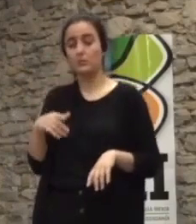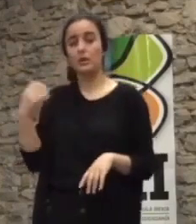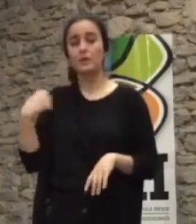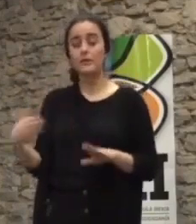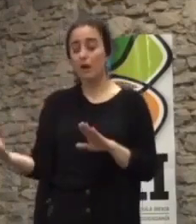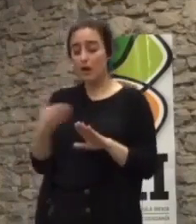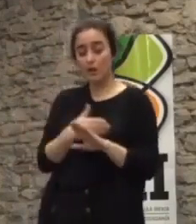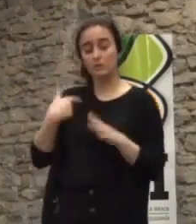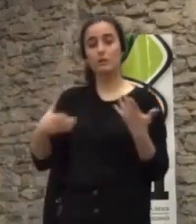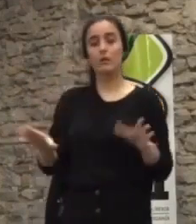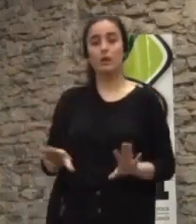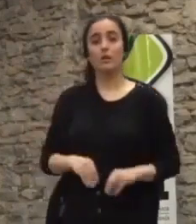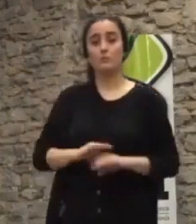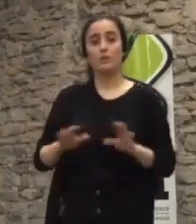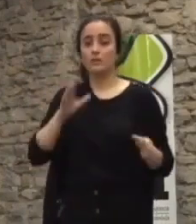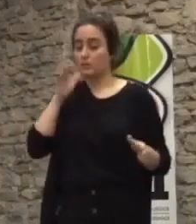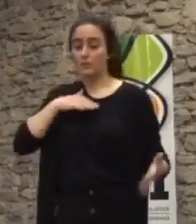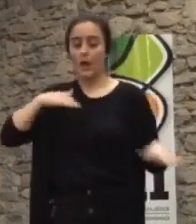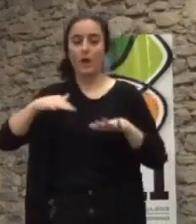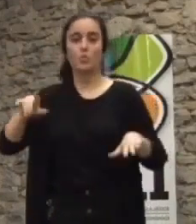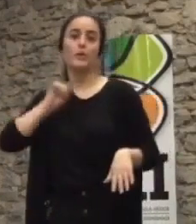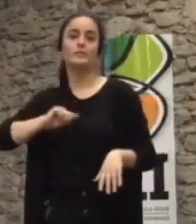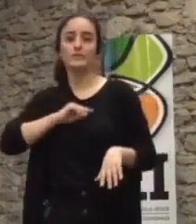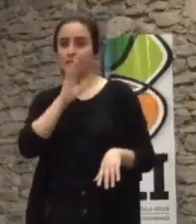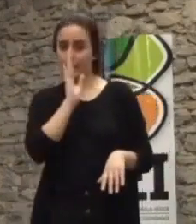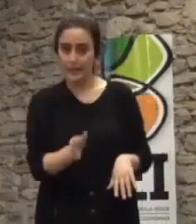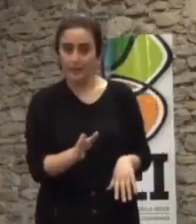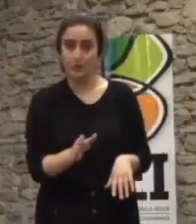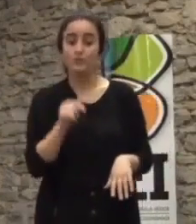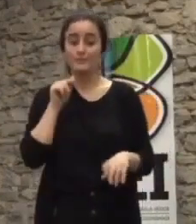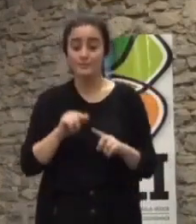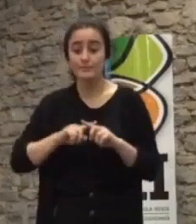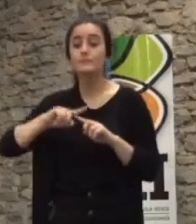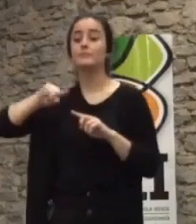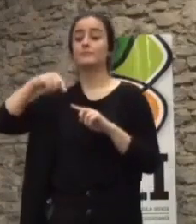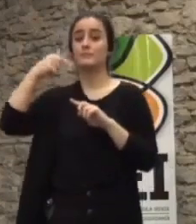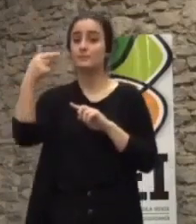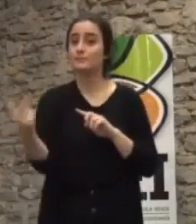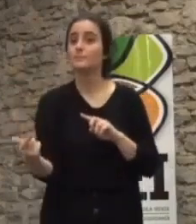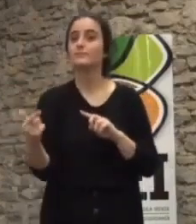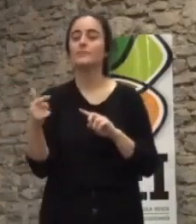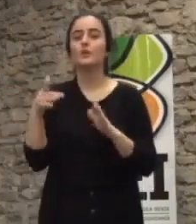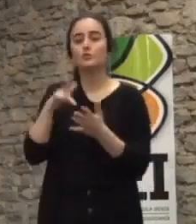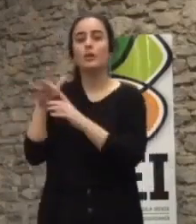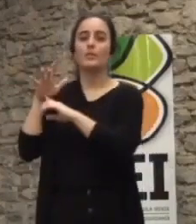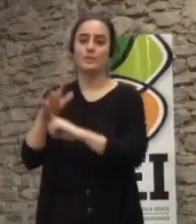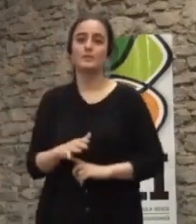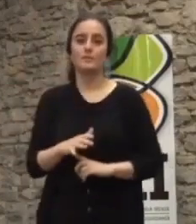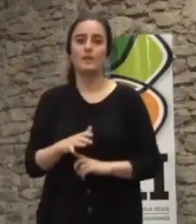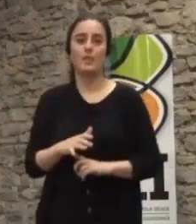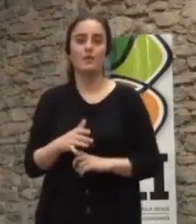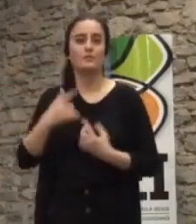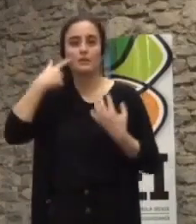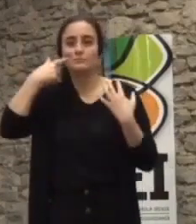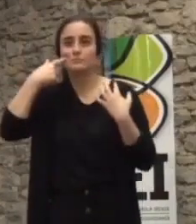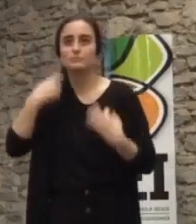adaptado y simplemente actúa en consecuencia y siente. Esto es lo que luego va a llevarnos al acto discriminatorio, al hecho fáctico